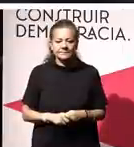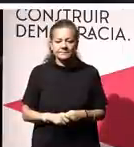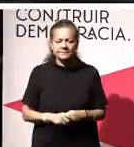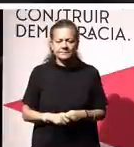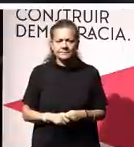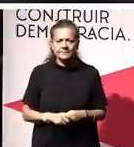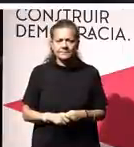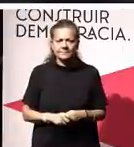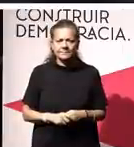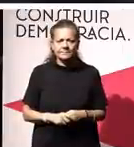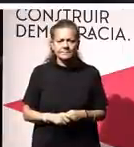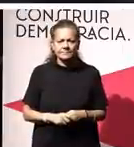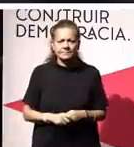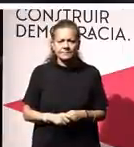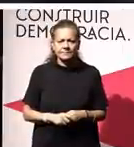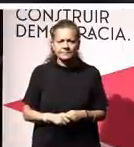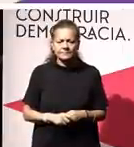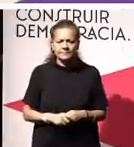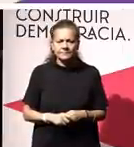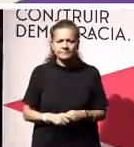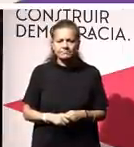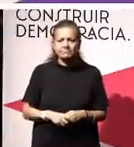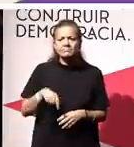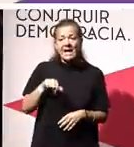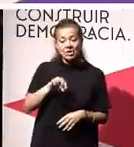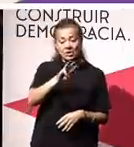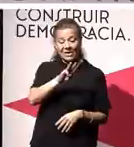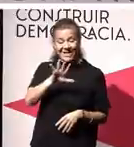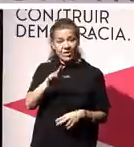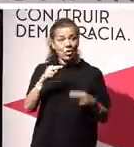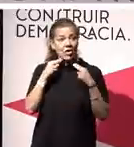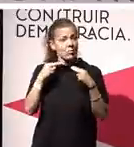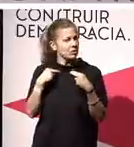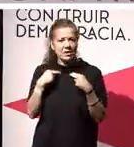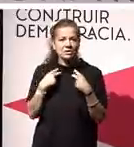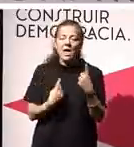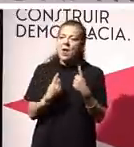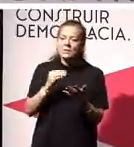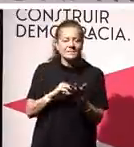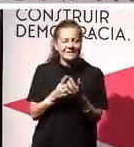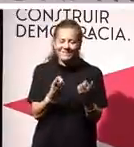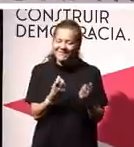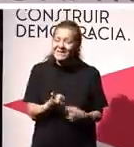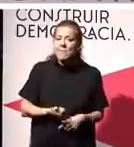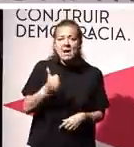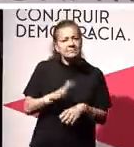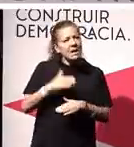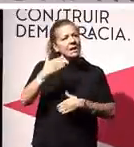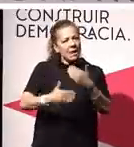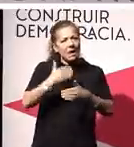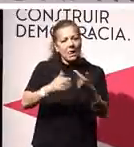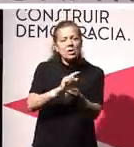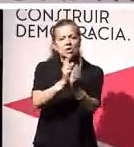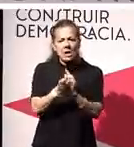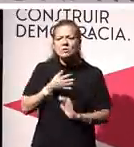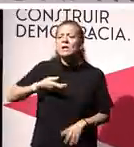Y es cierto que el peso de nuestros 35 diputados no siempre resulta suficiente para hacer avanzar los cambios